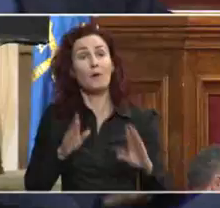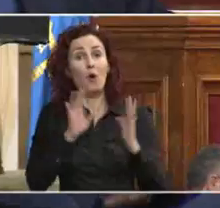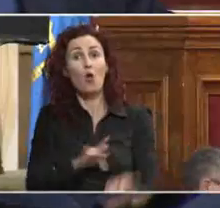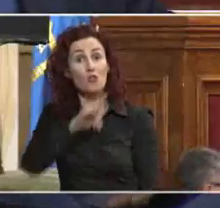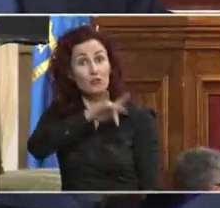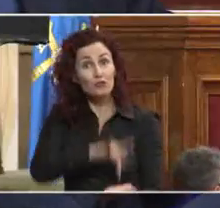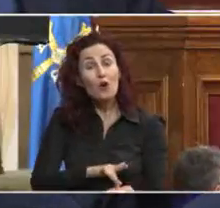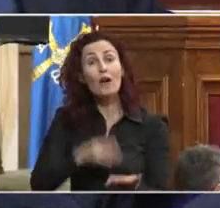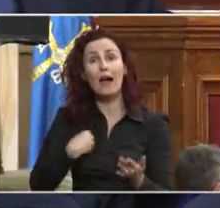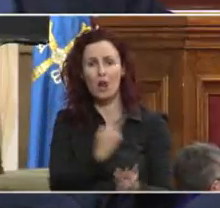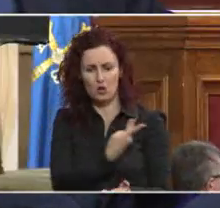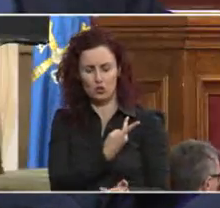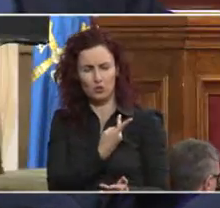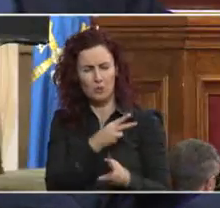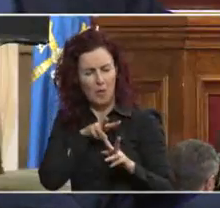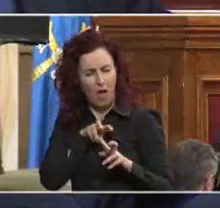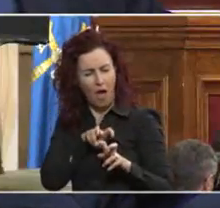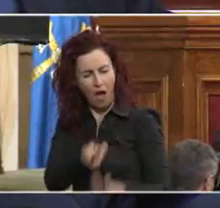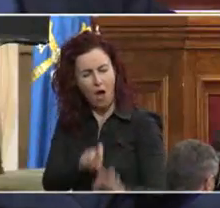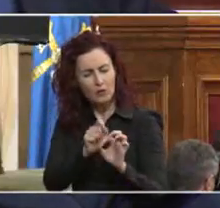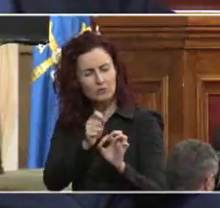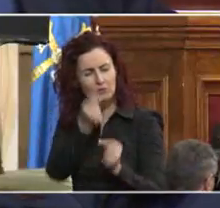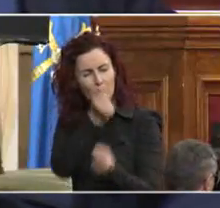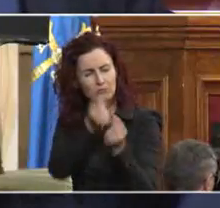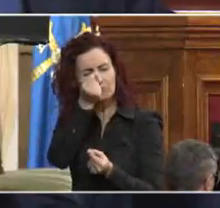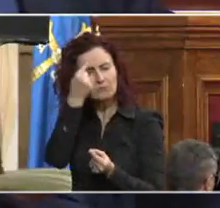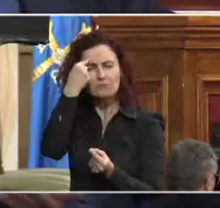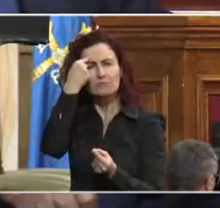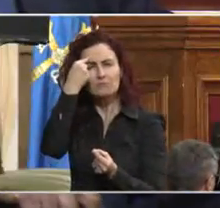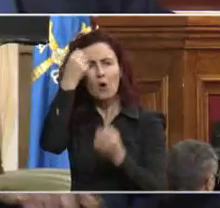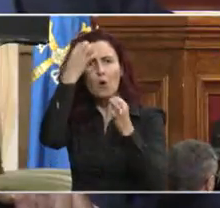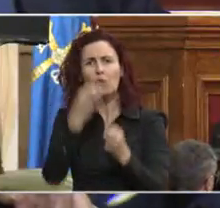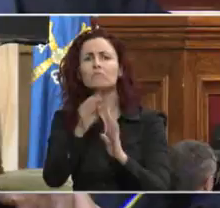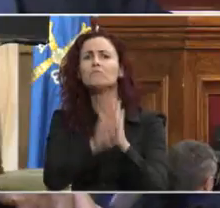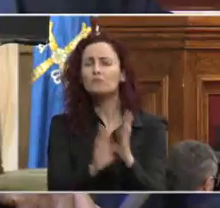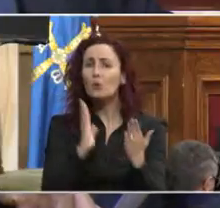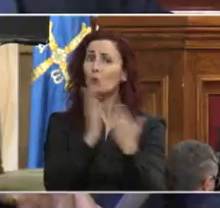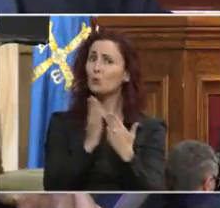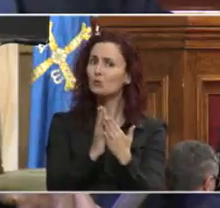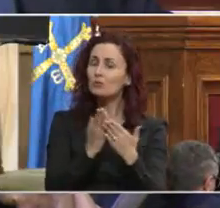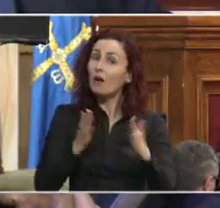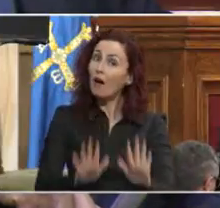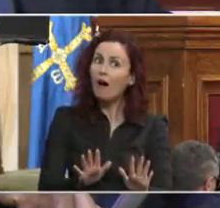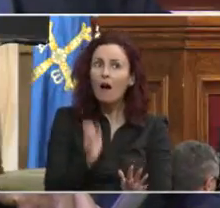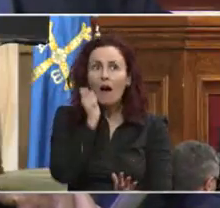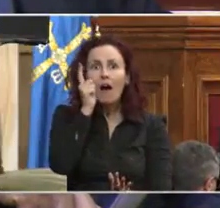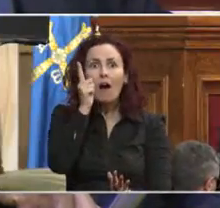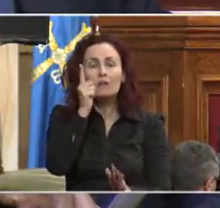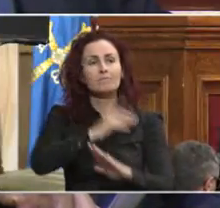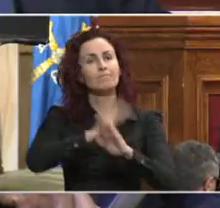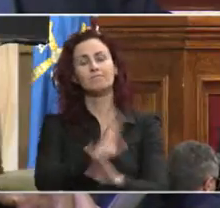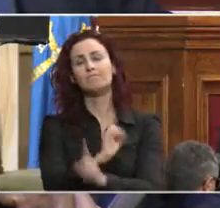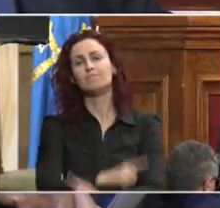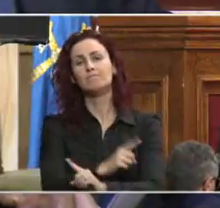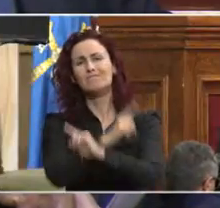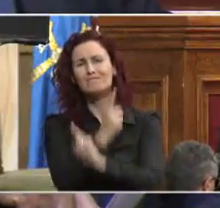yo nos pusimos a ahondar y a diseñar y a concretar pues, el programa de este curso, pues nos dimos cuenta de que era realmente